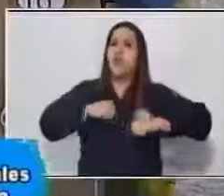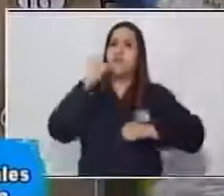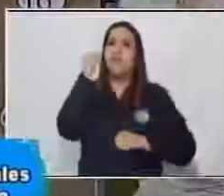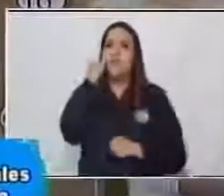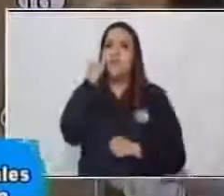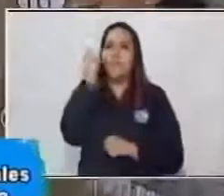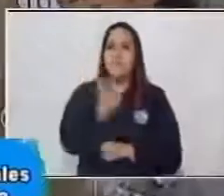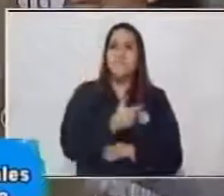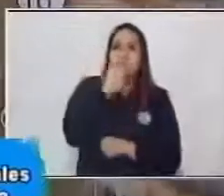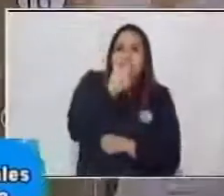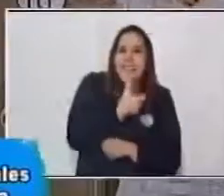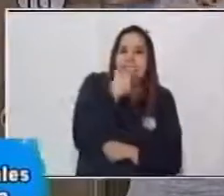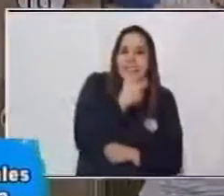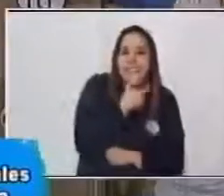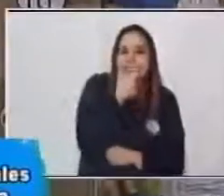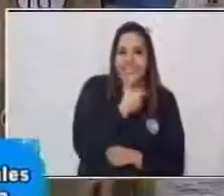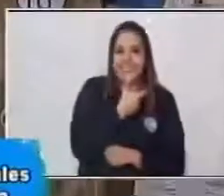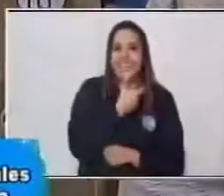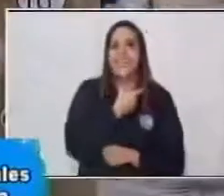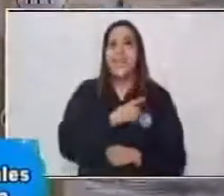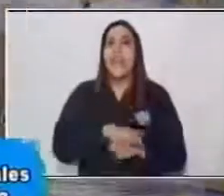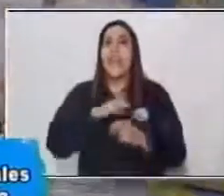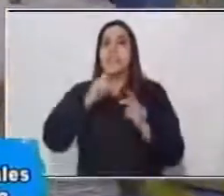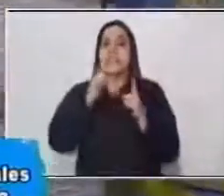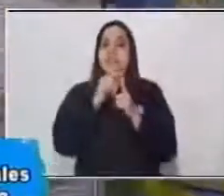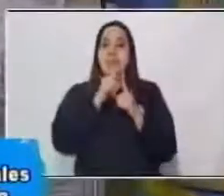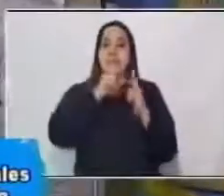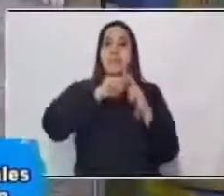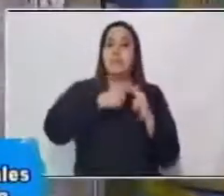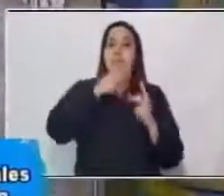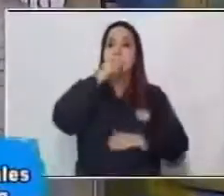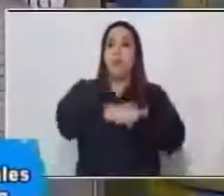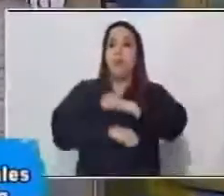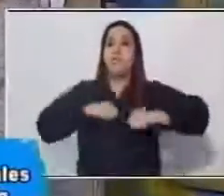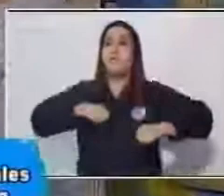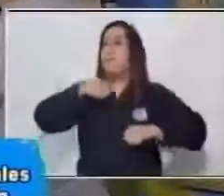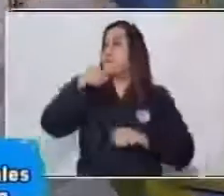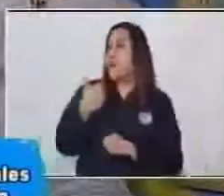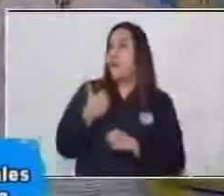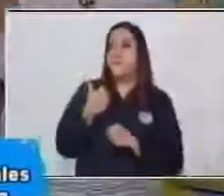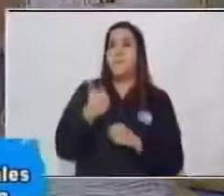reír. Allá. Si inician con fa, vamos a